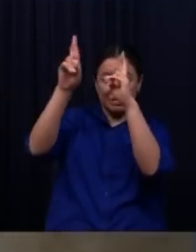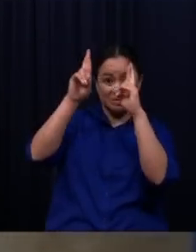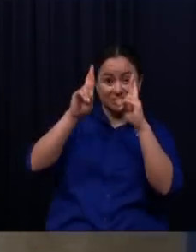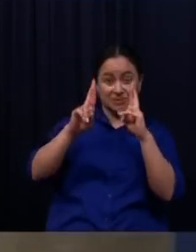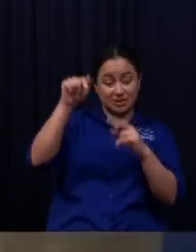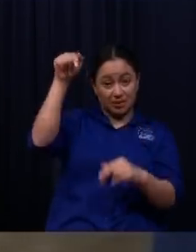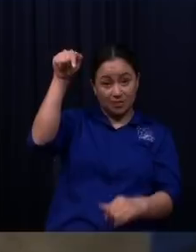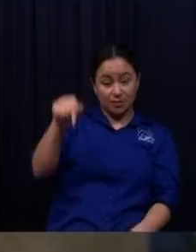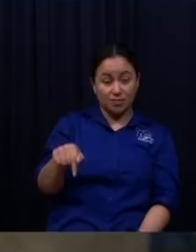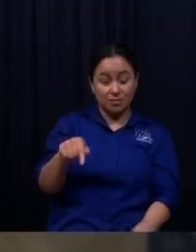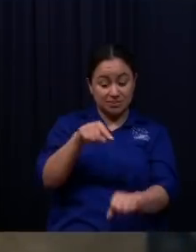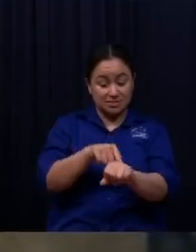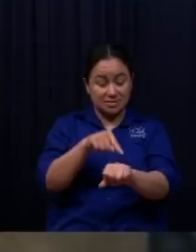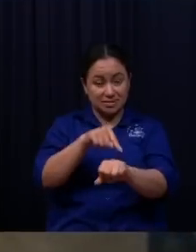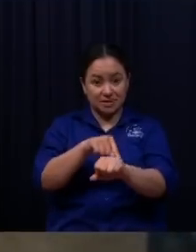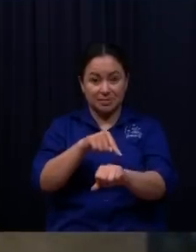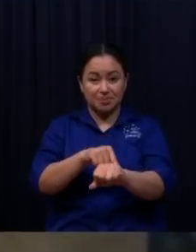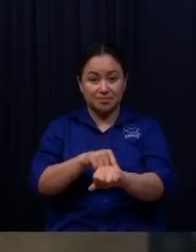algo